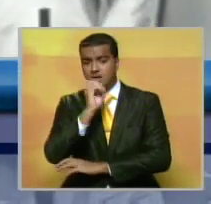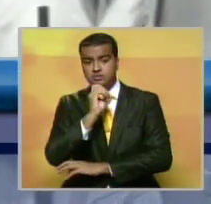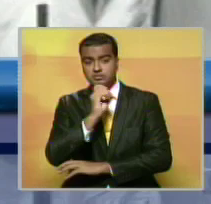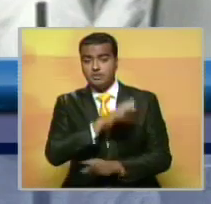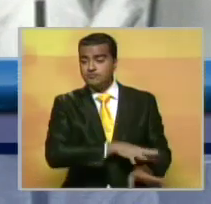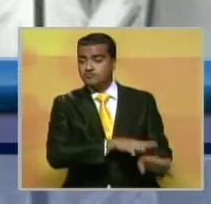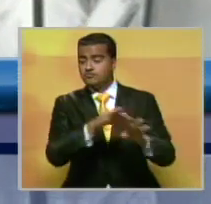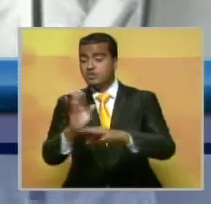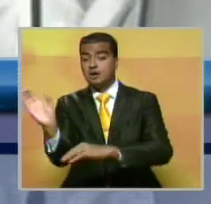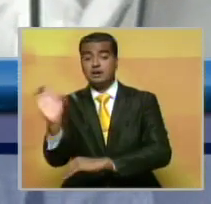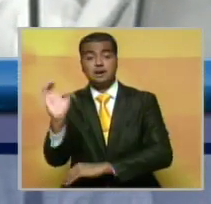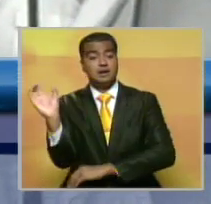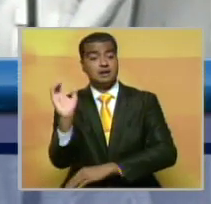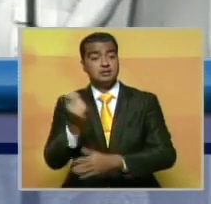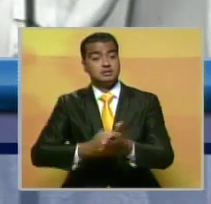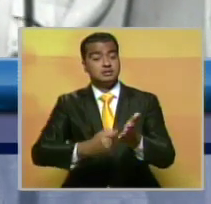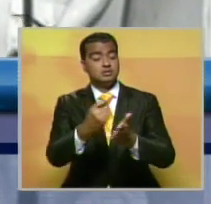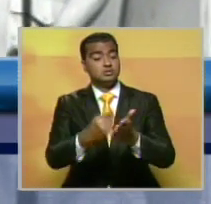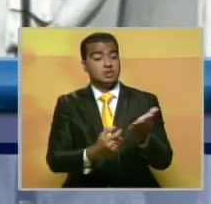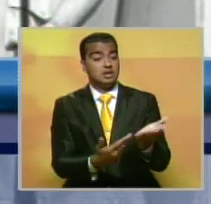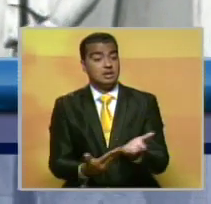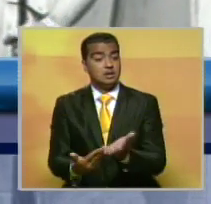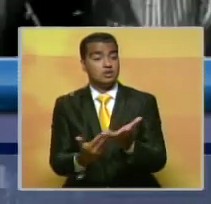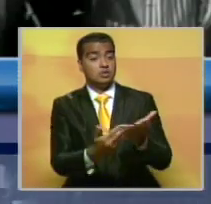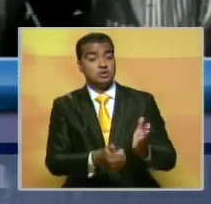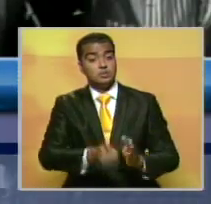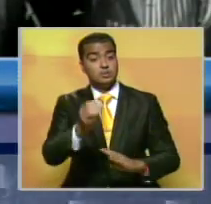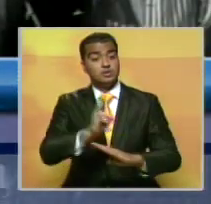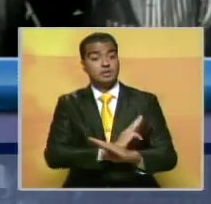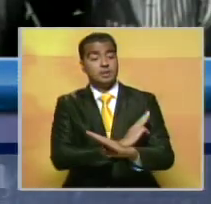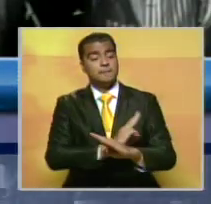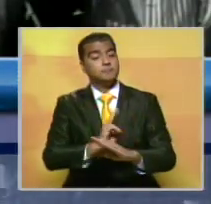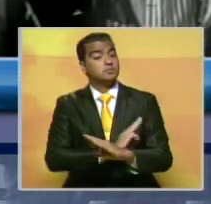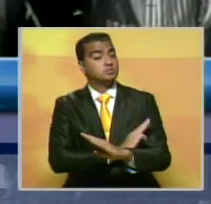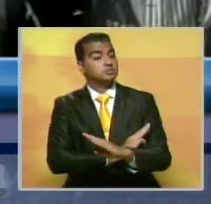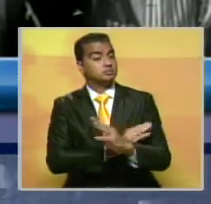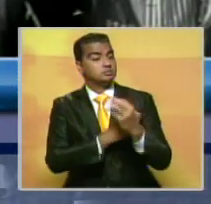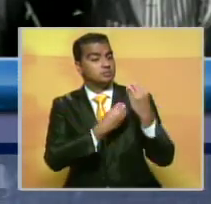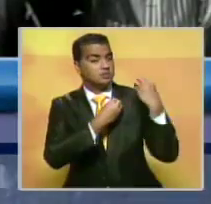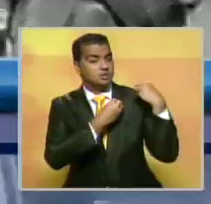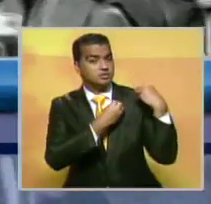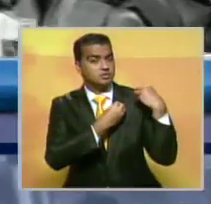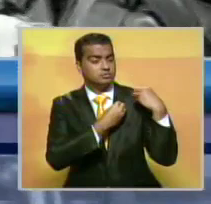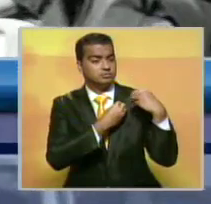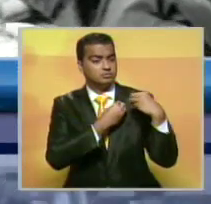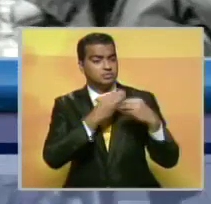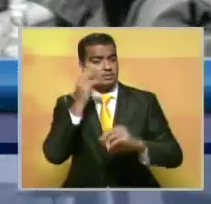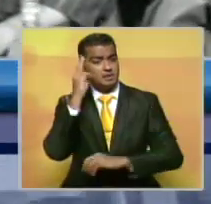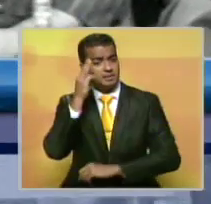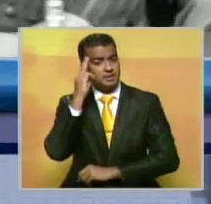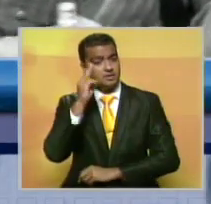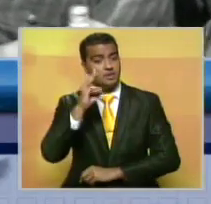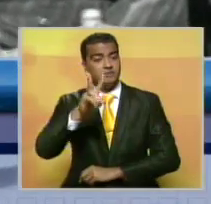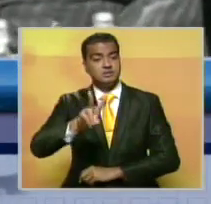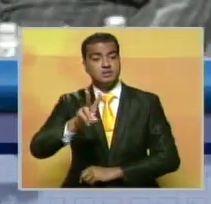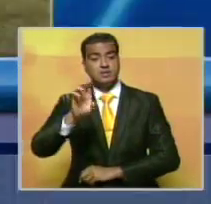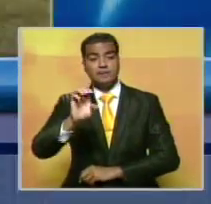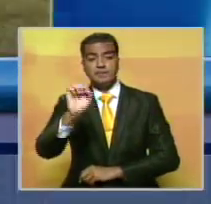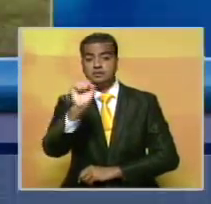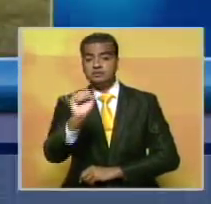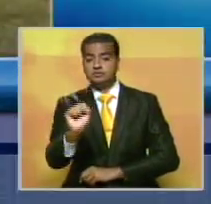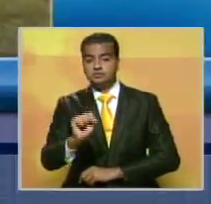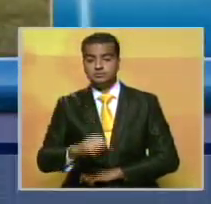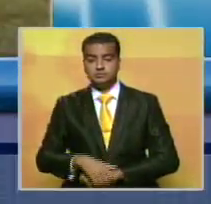mudó a Caracas y se inscribió en la Escuela Superior de Música bajo la dirección del maestro Vicente Emilio